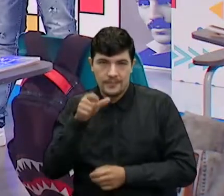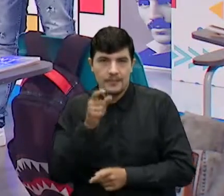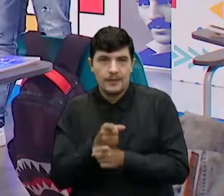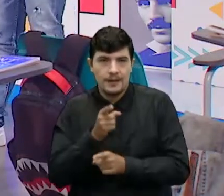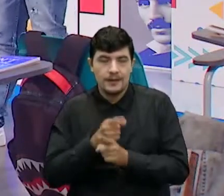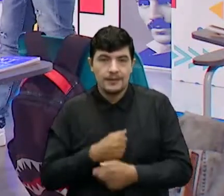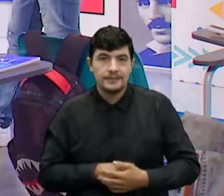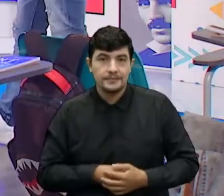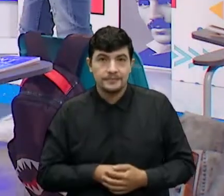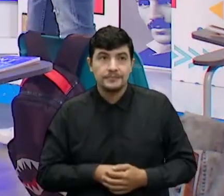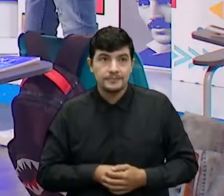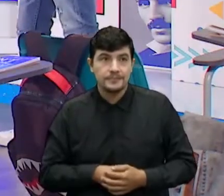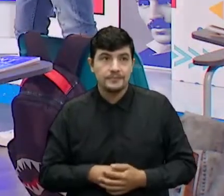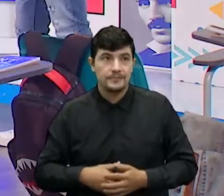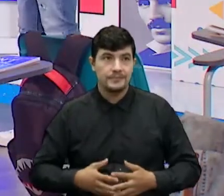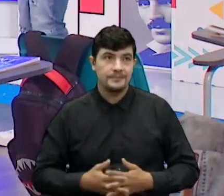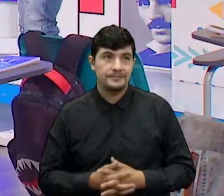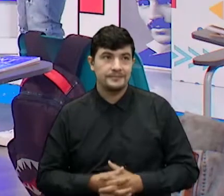El